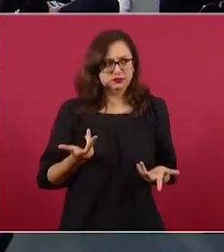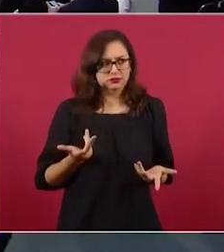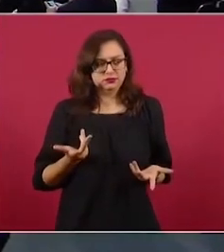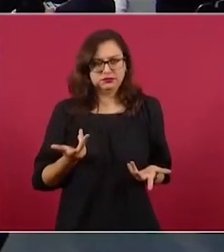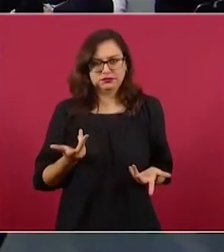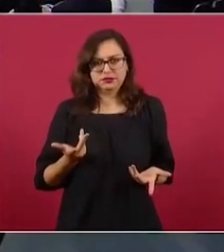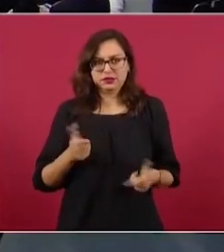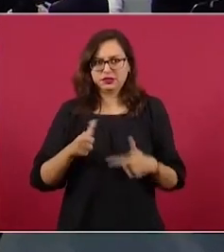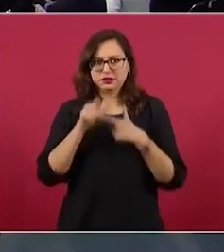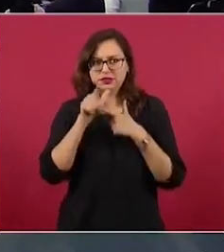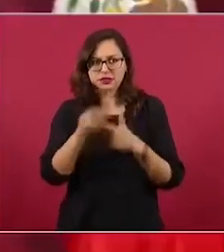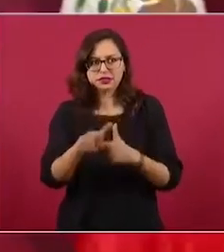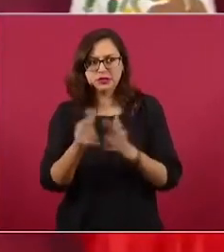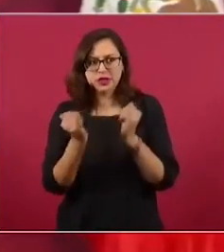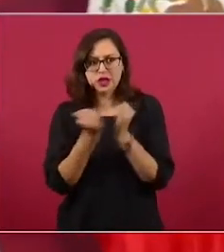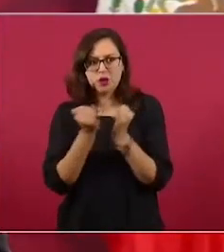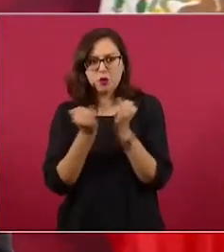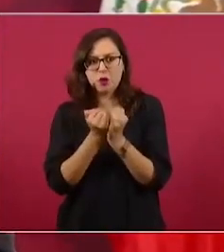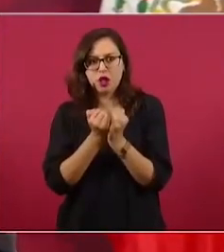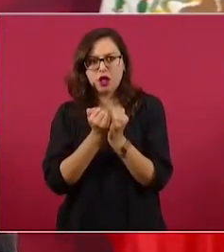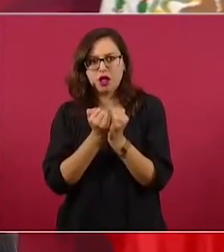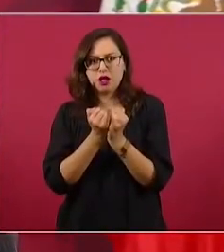la pérdida de producción